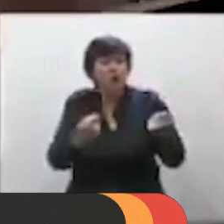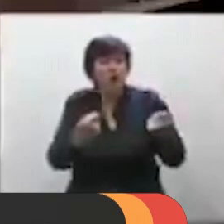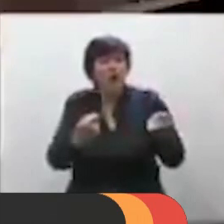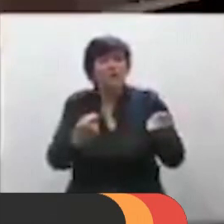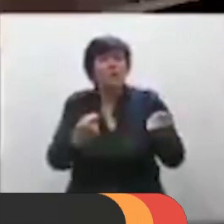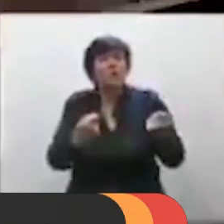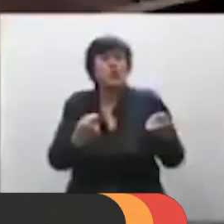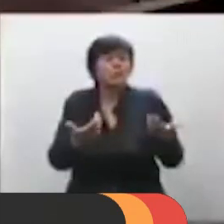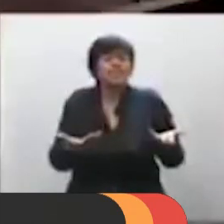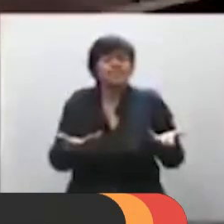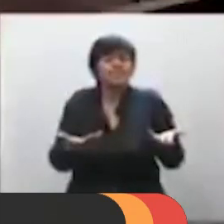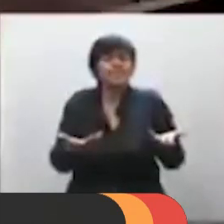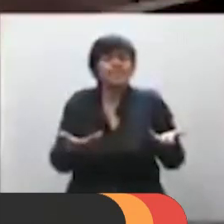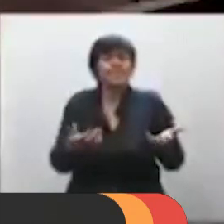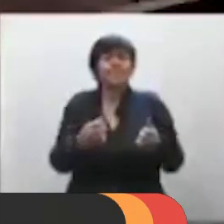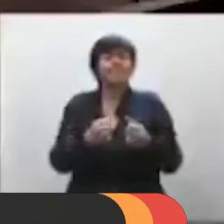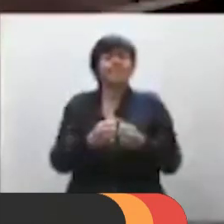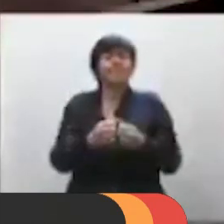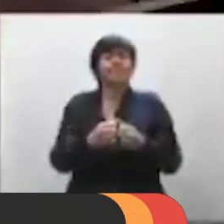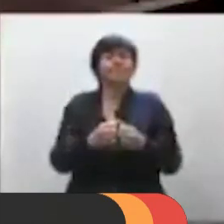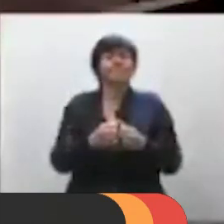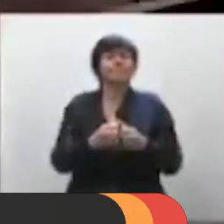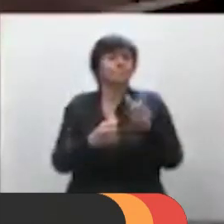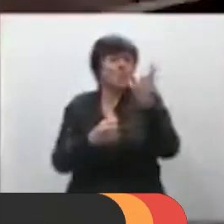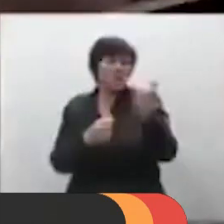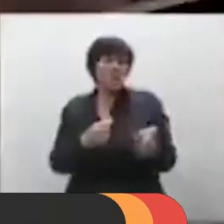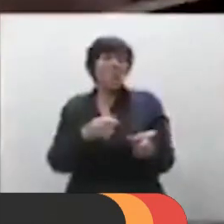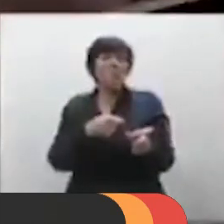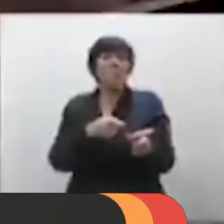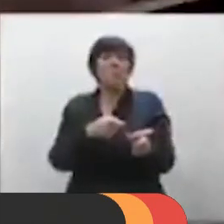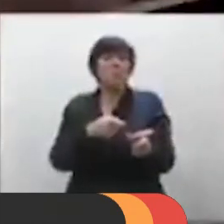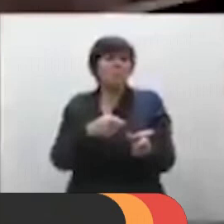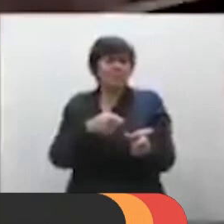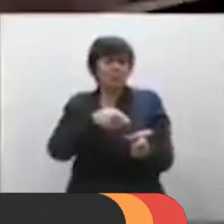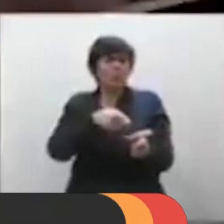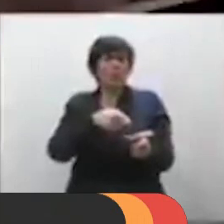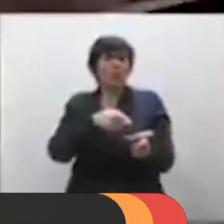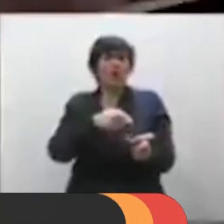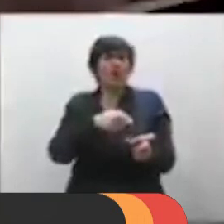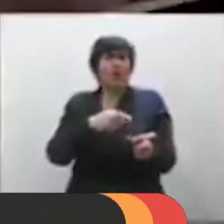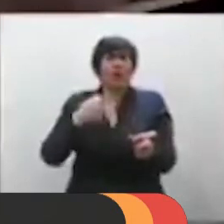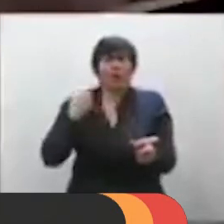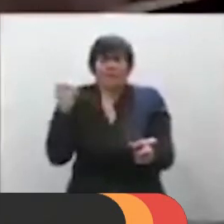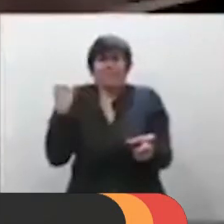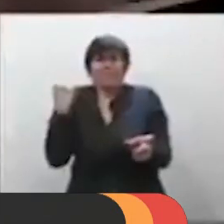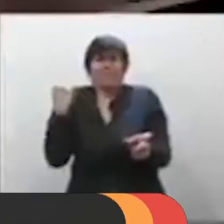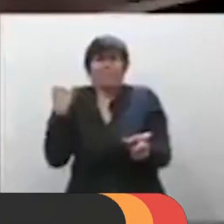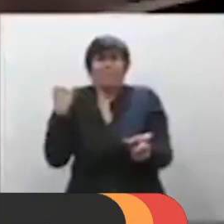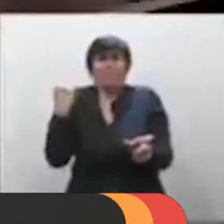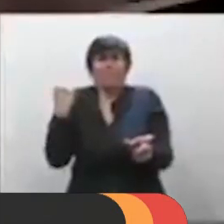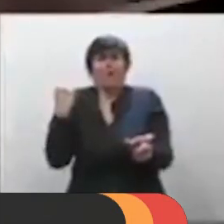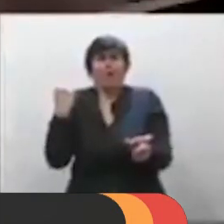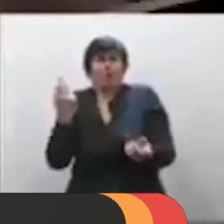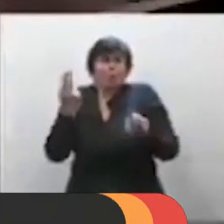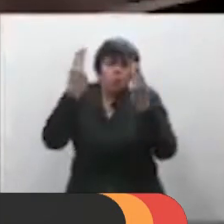no voluntario con una persona que tiene una inferioridad absoluta de poder frente al abusador. Por